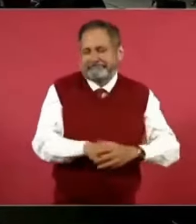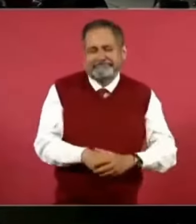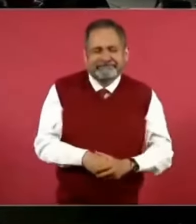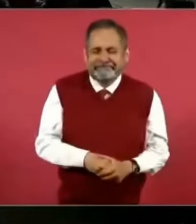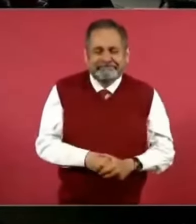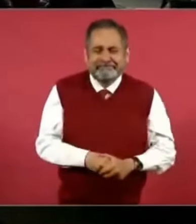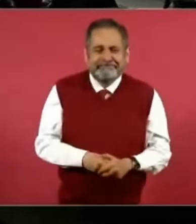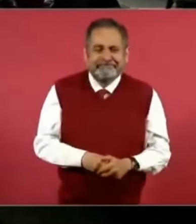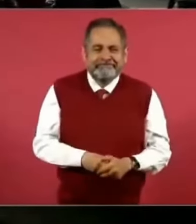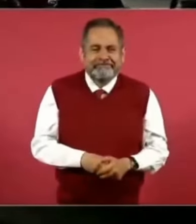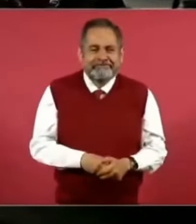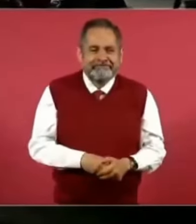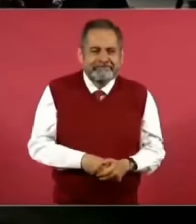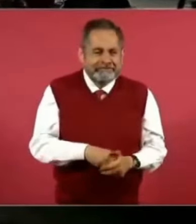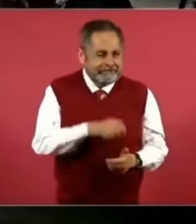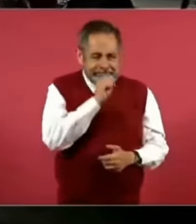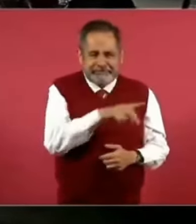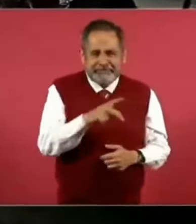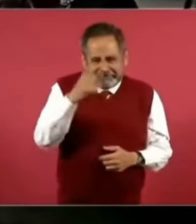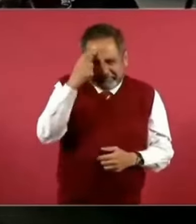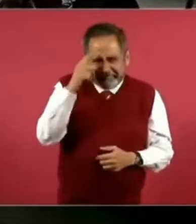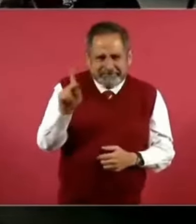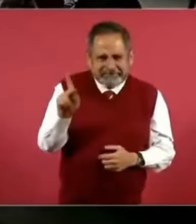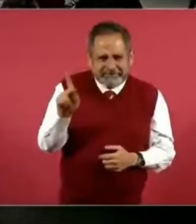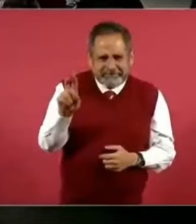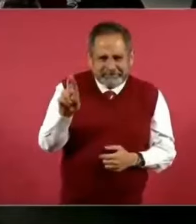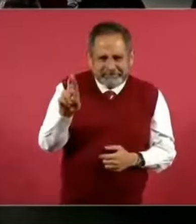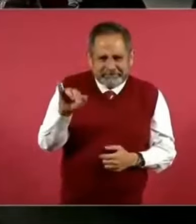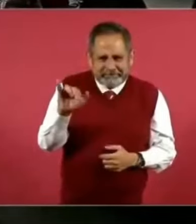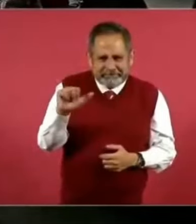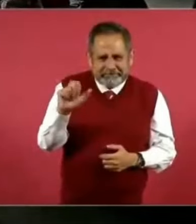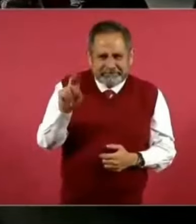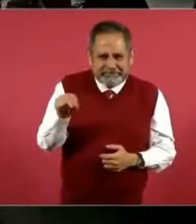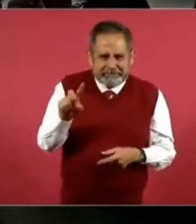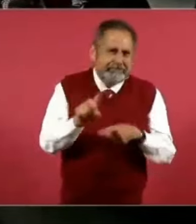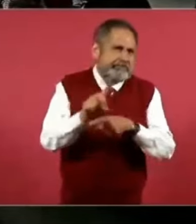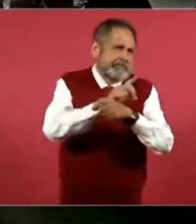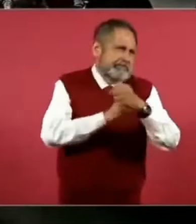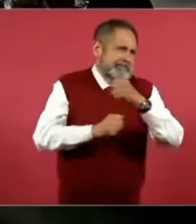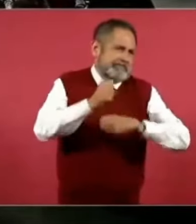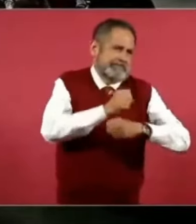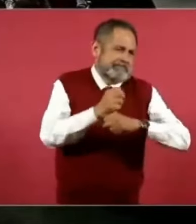distintos no era el prean desde hace